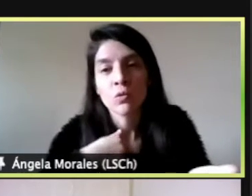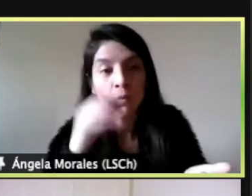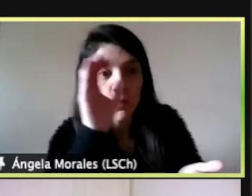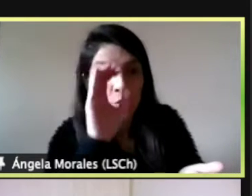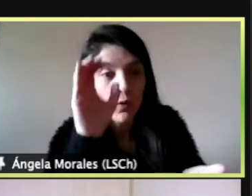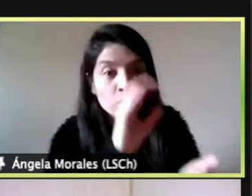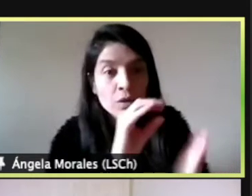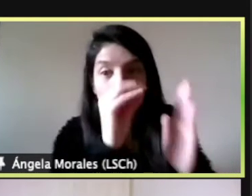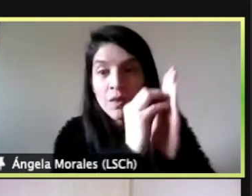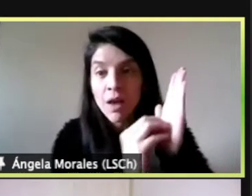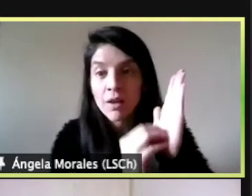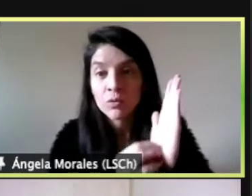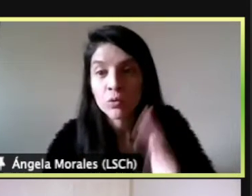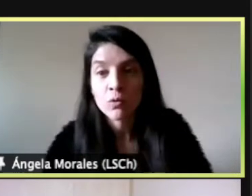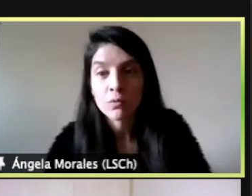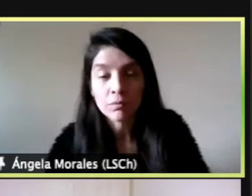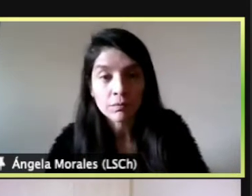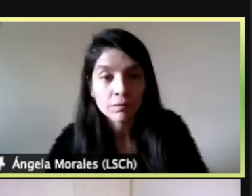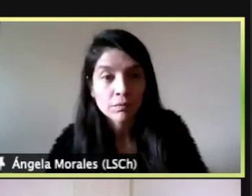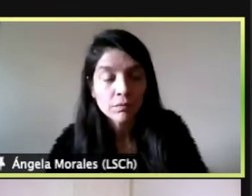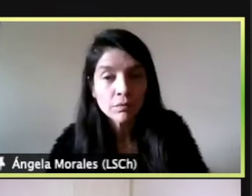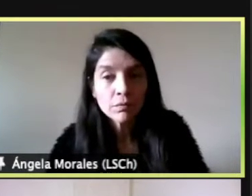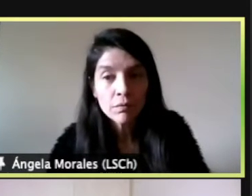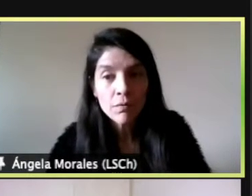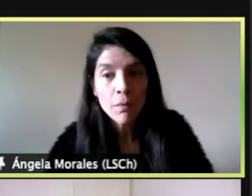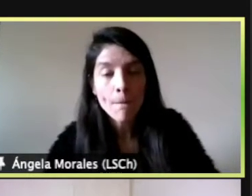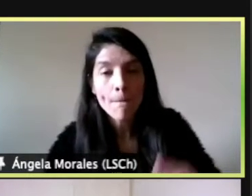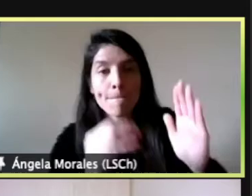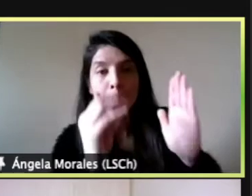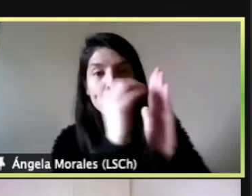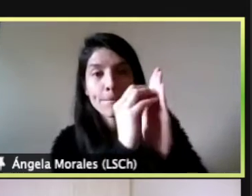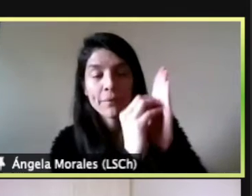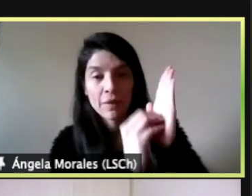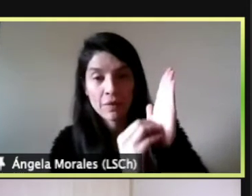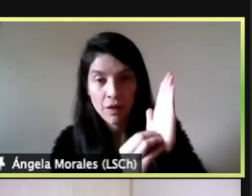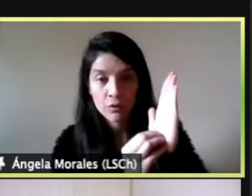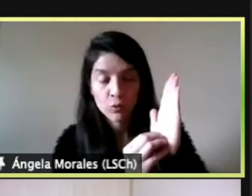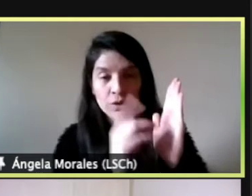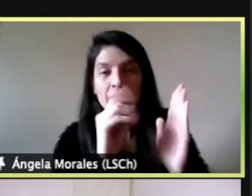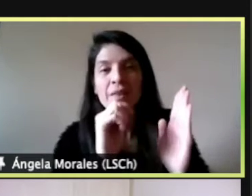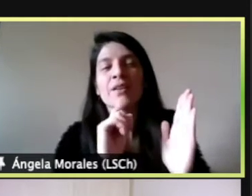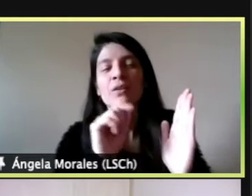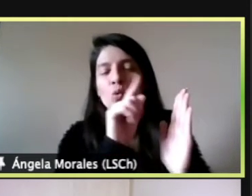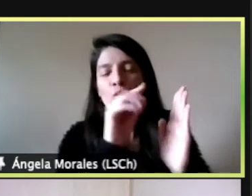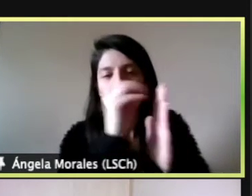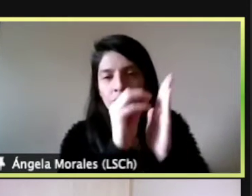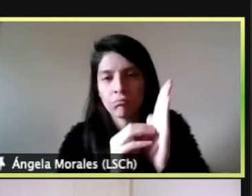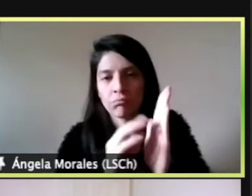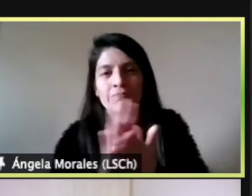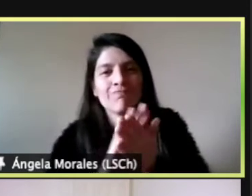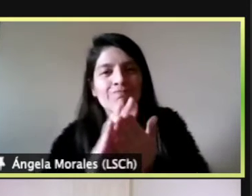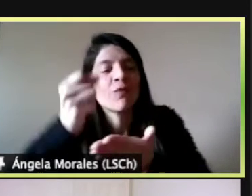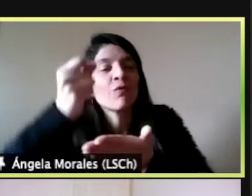datos, voy a escoger acá validación de datos.